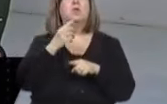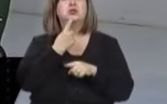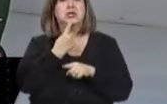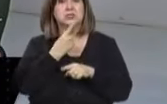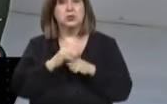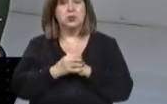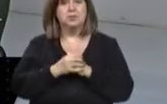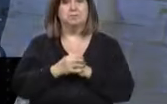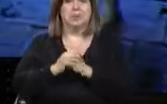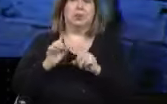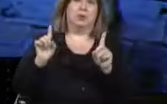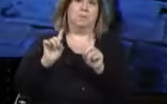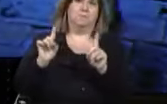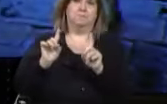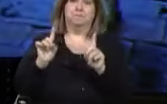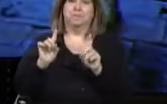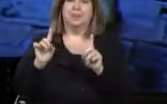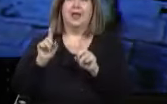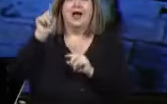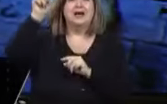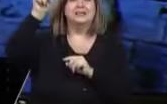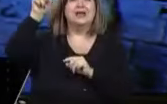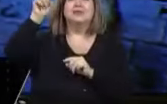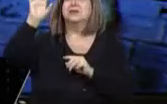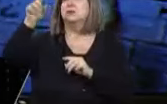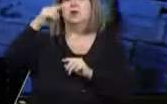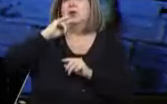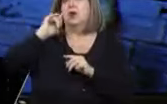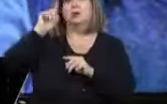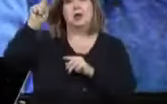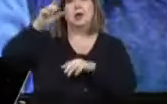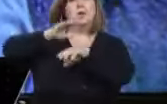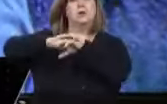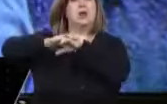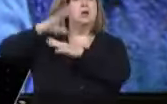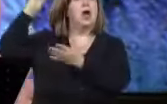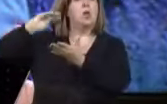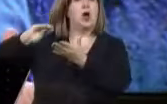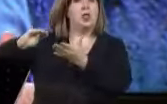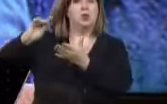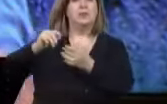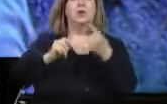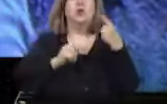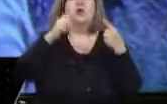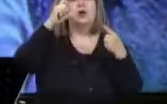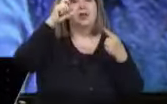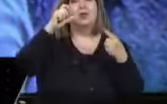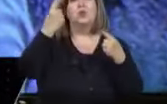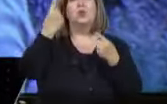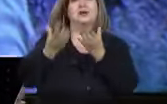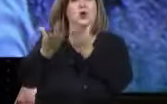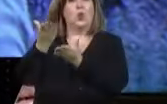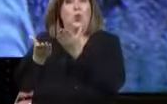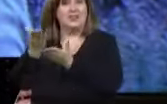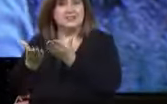No. De hecho, lo que dicen en Mali es que tienen que conseguir un abogado. Hay dos frentes claros. Uno es el diplomático y otro es el judicial.